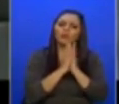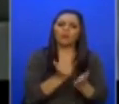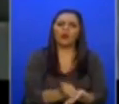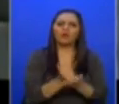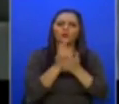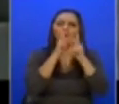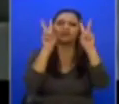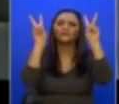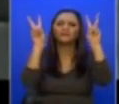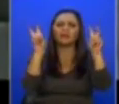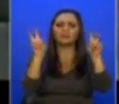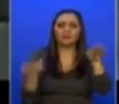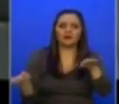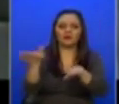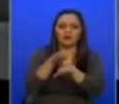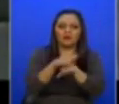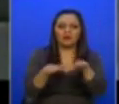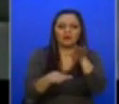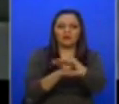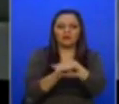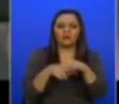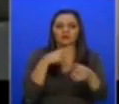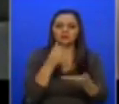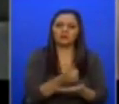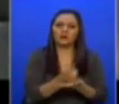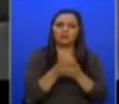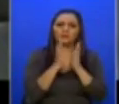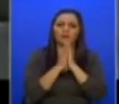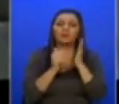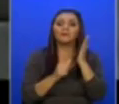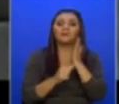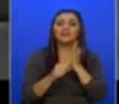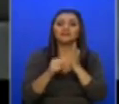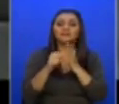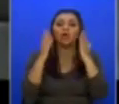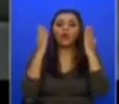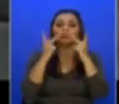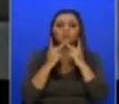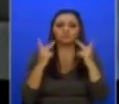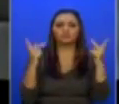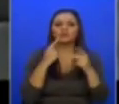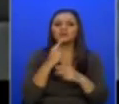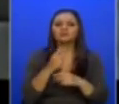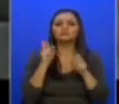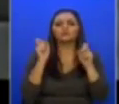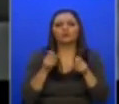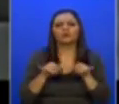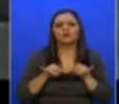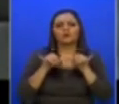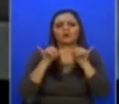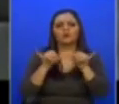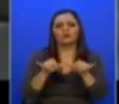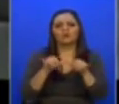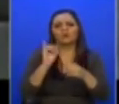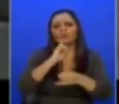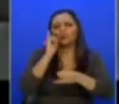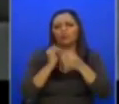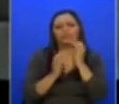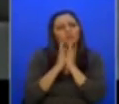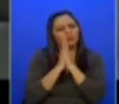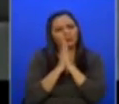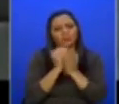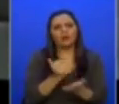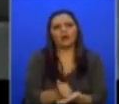un tema que que siempre cuando llega usted se lo dice y la ministra de de Obras Públicas que es seguir la última parte